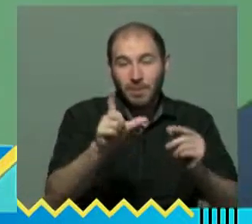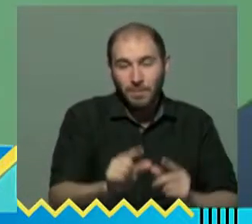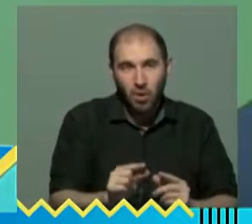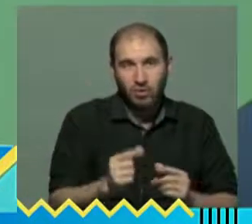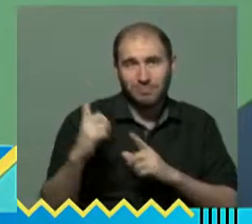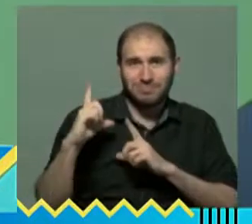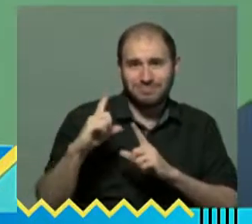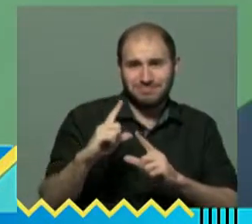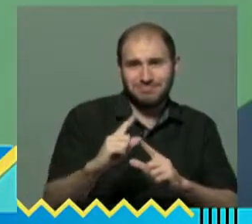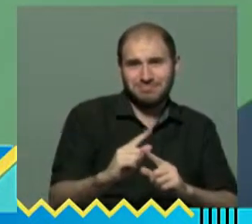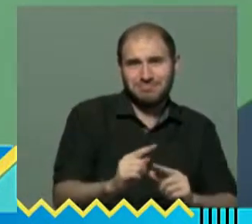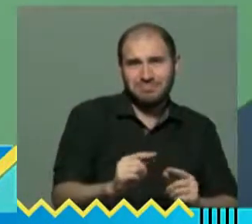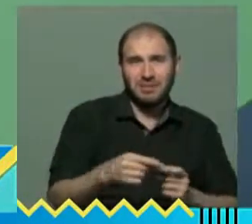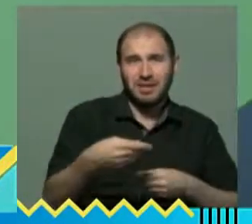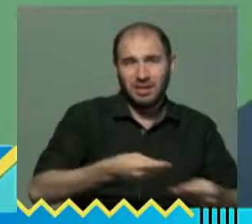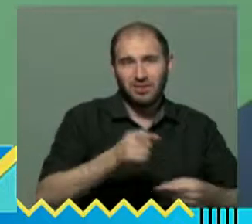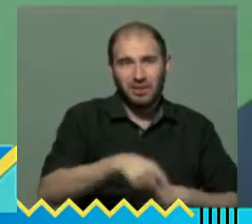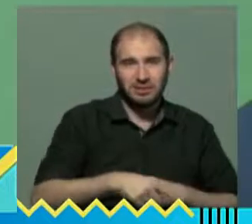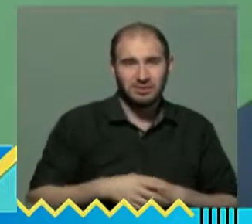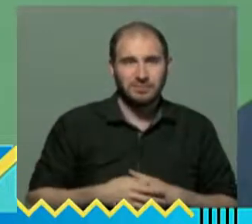venido perdiendo a lo largo de los años con esta gestión.